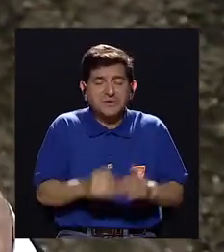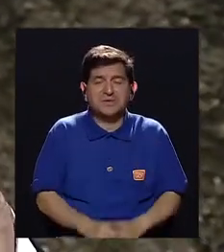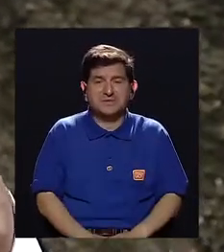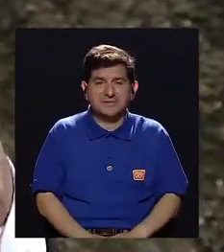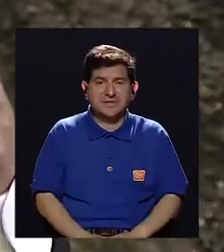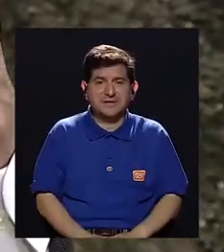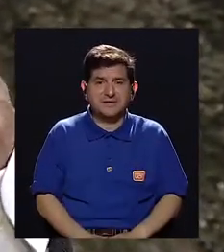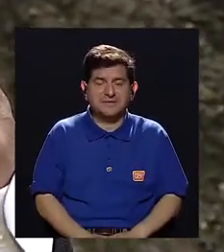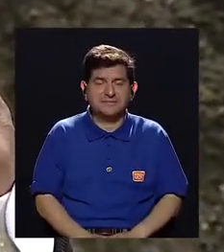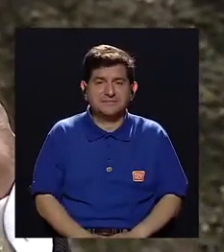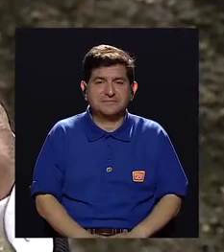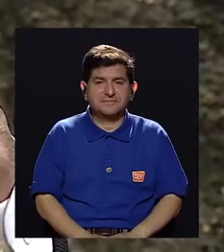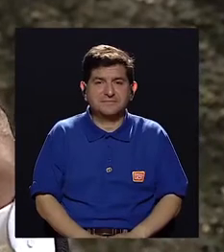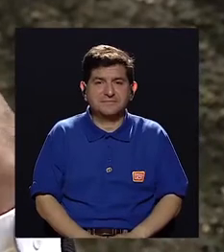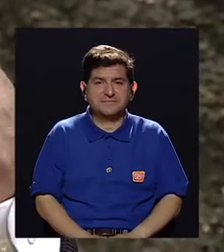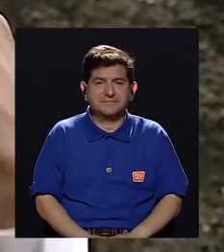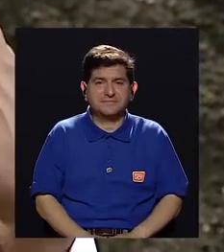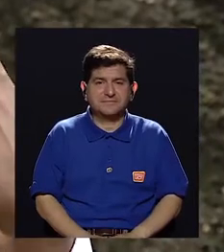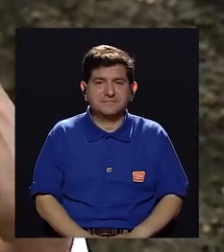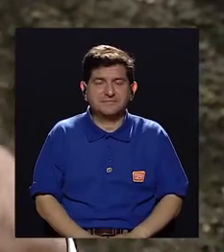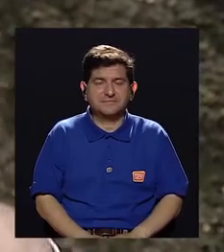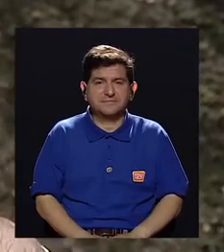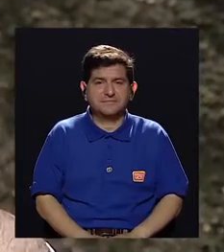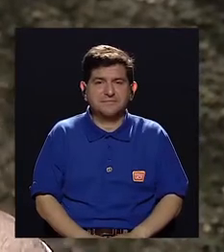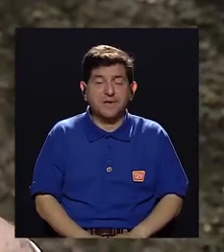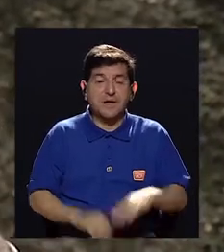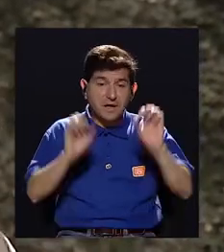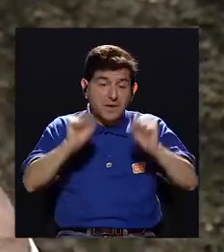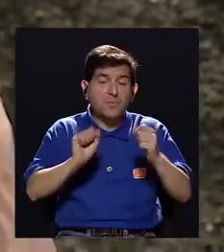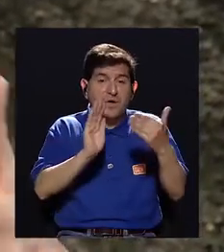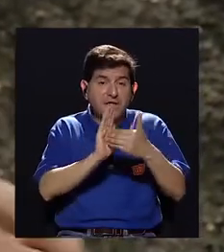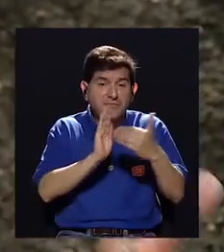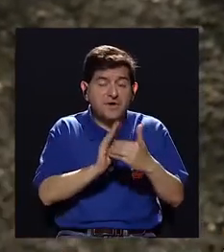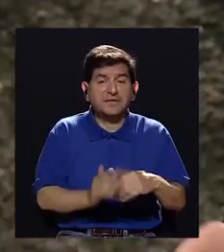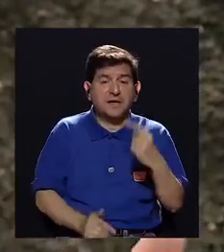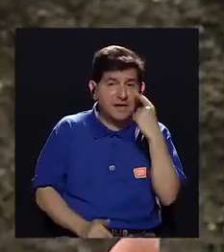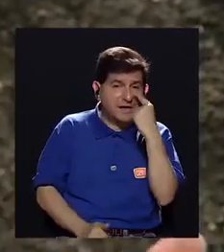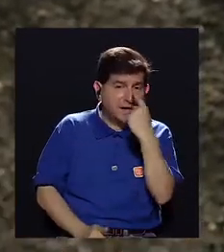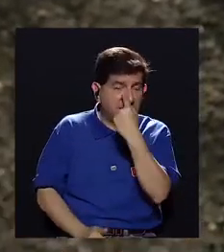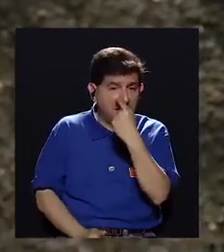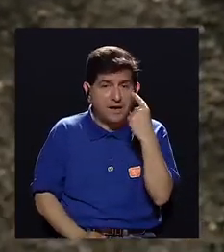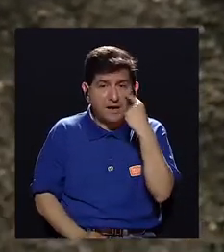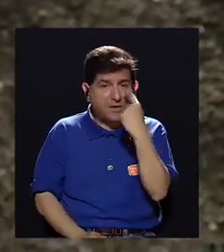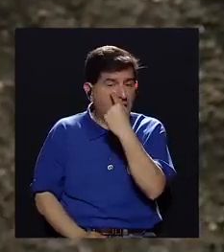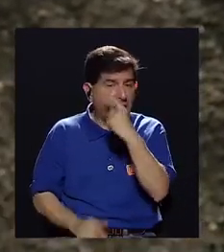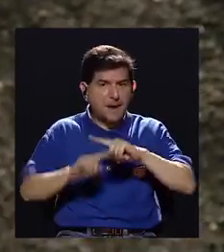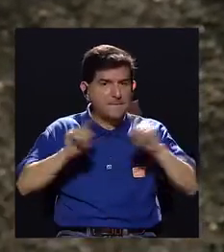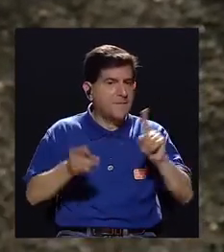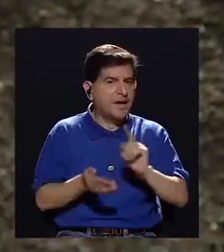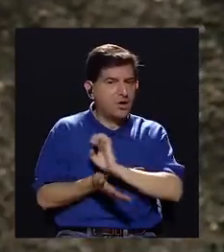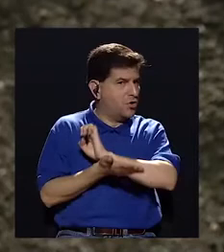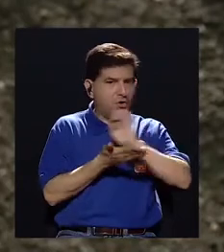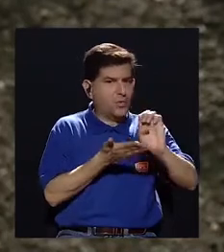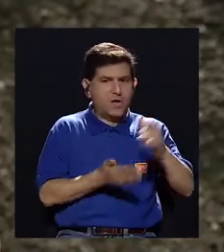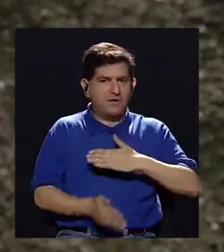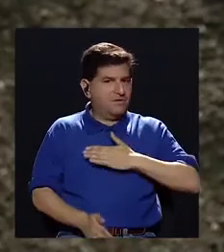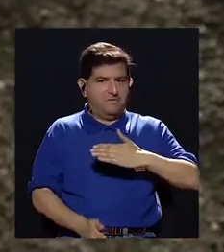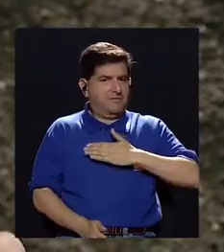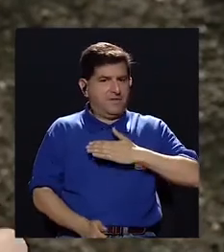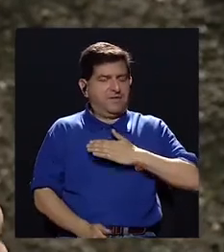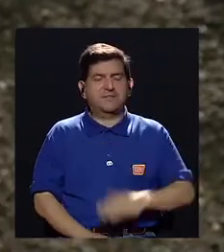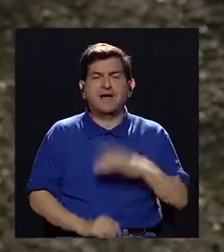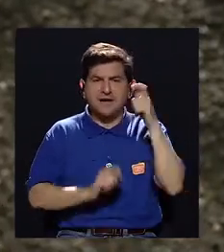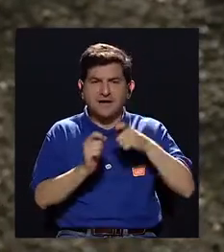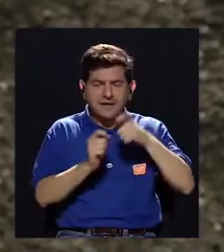nasal, congestión nasal, prurito ocular o de los ojos. No es parte de un preventivo de asma. Entonces,